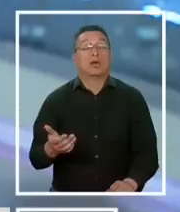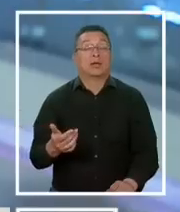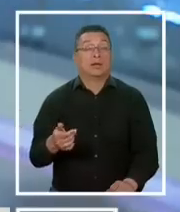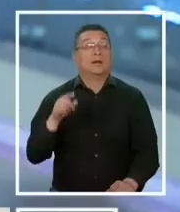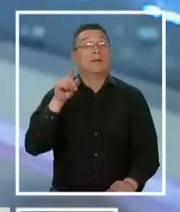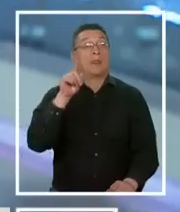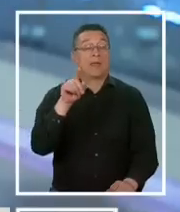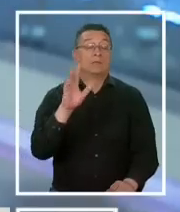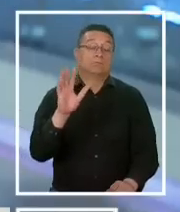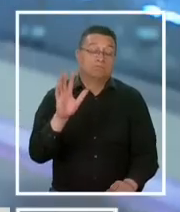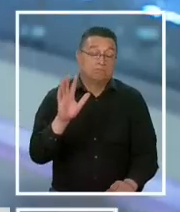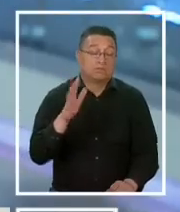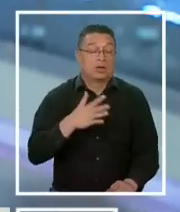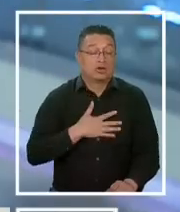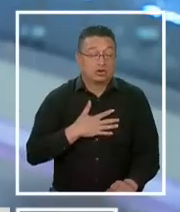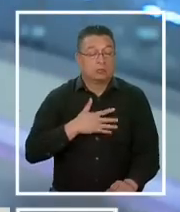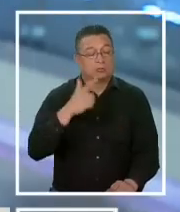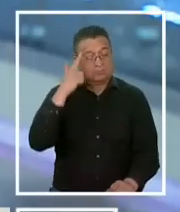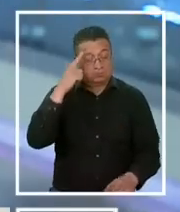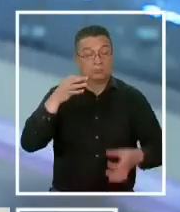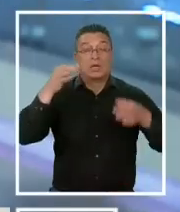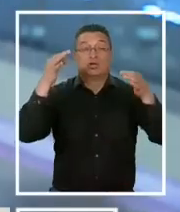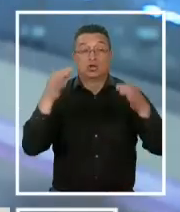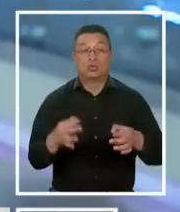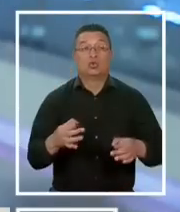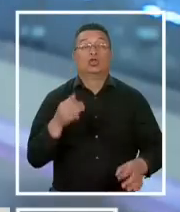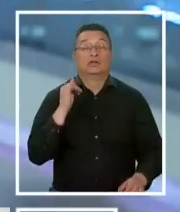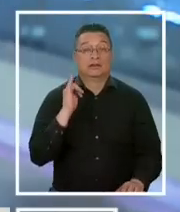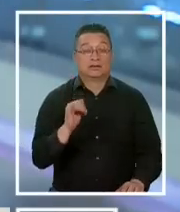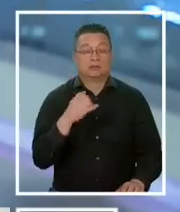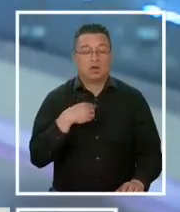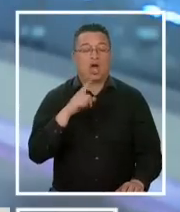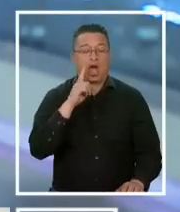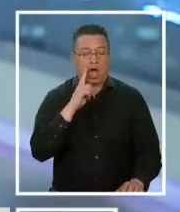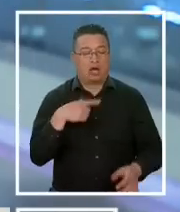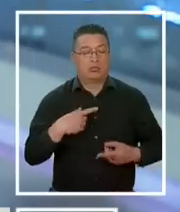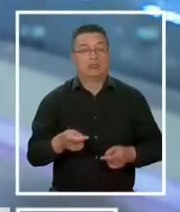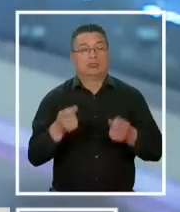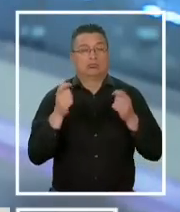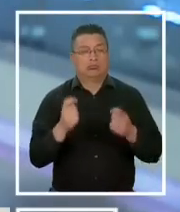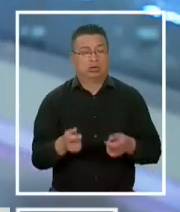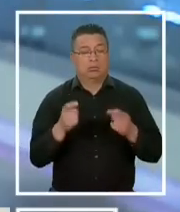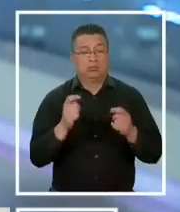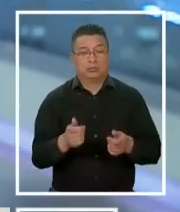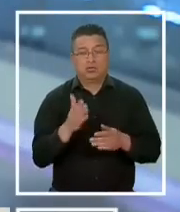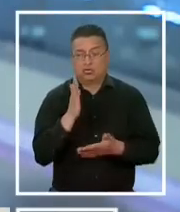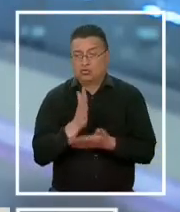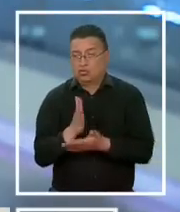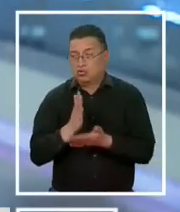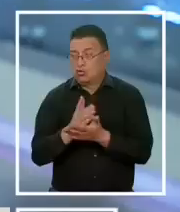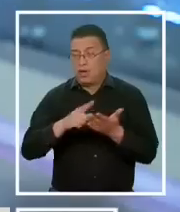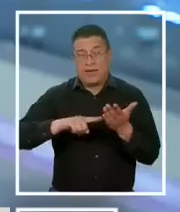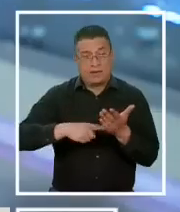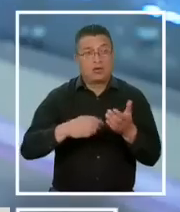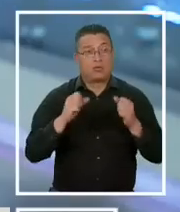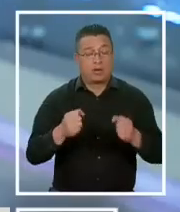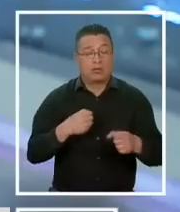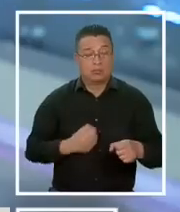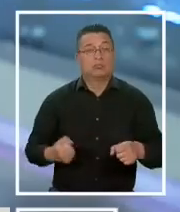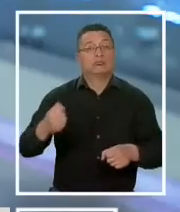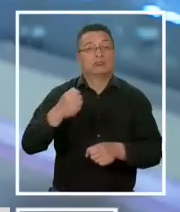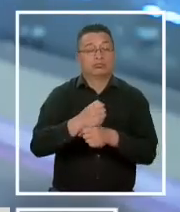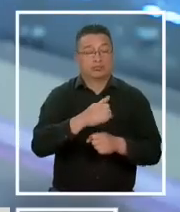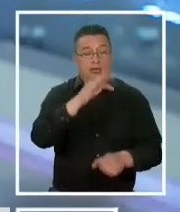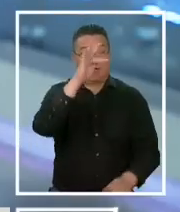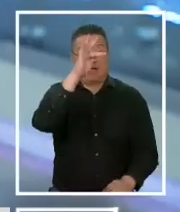sea yo tengo la plena convicción Matías de tener los conocimientos las competencias y la rigurosidad técnica para ejercer ese rol